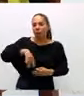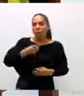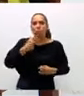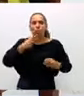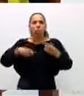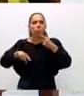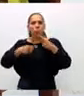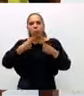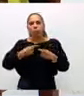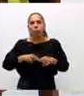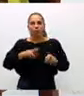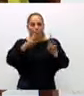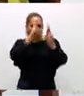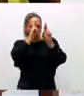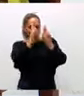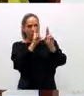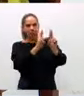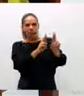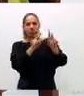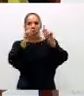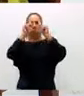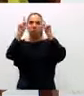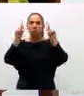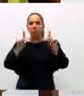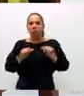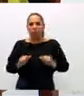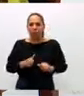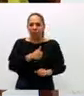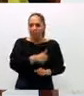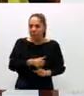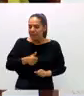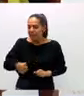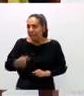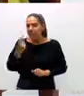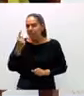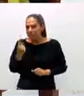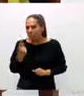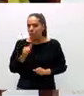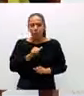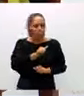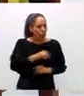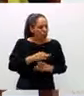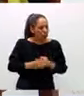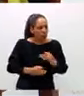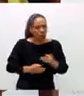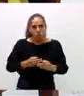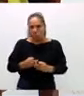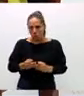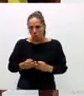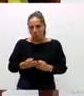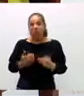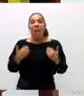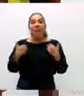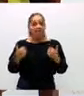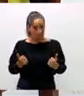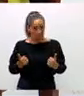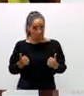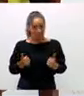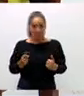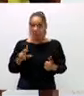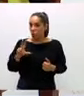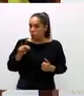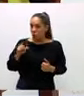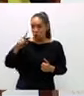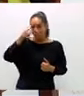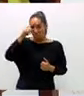mutuo, de paz. Como decíamos en la charla, no esperen que un conflicto se resuelva en una